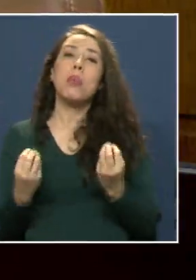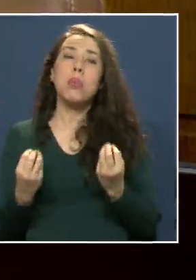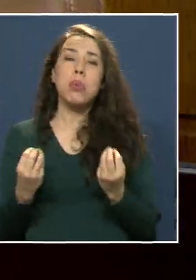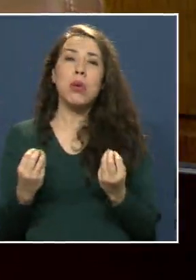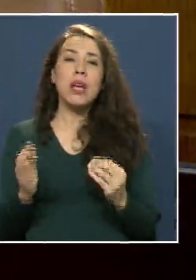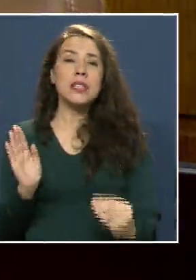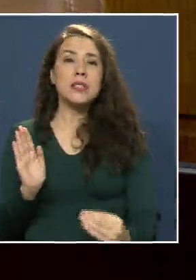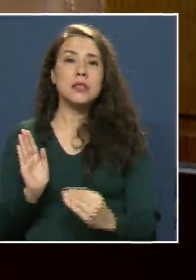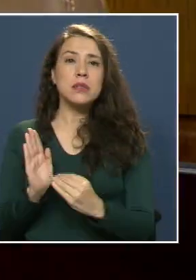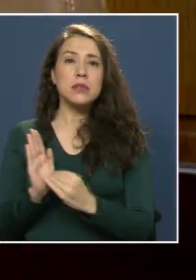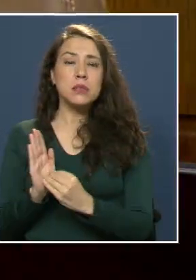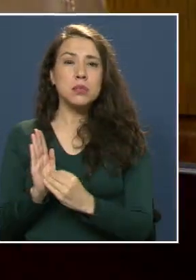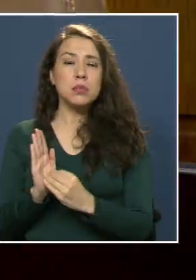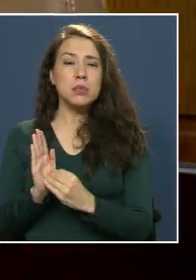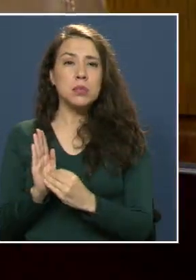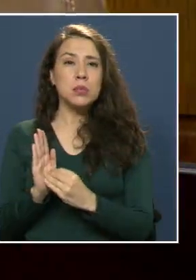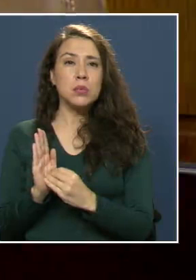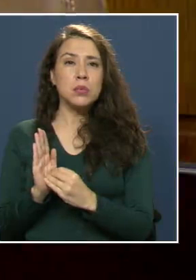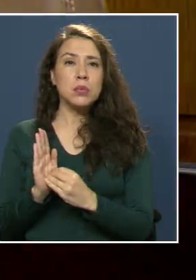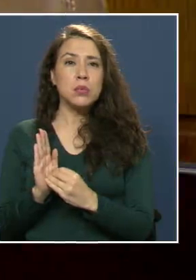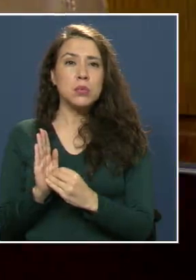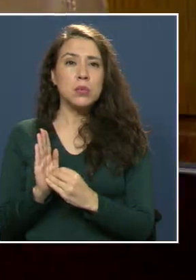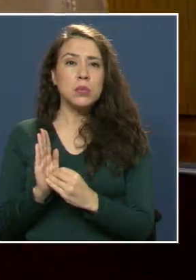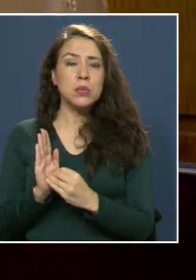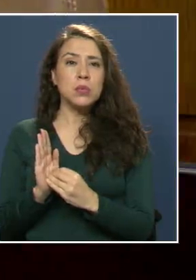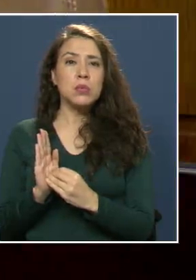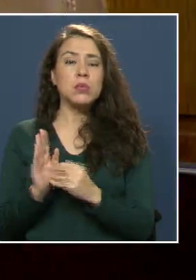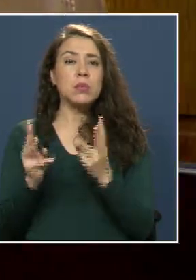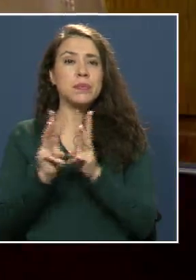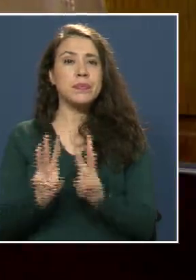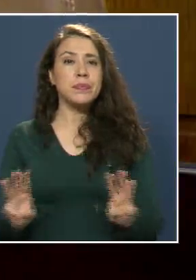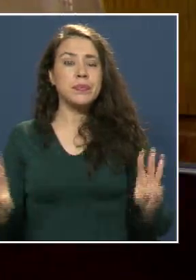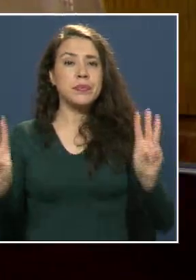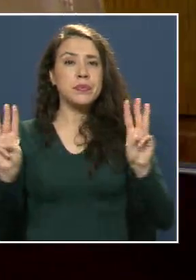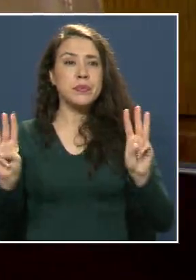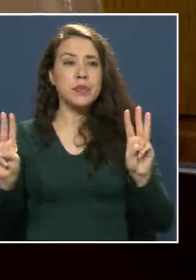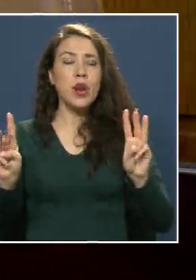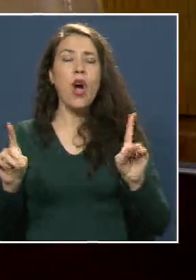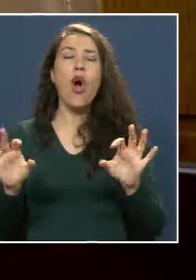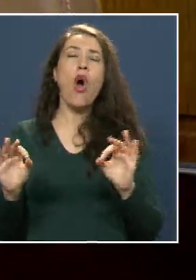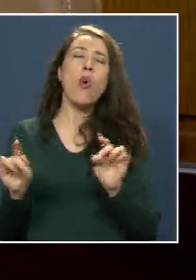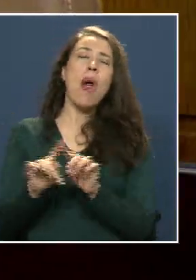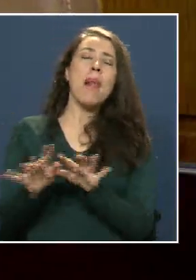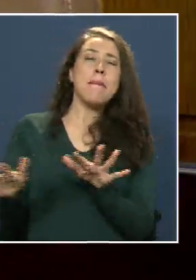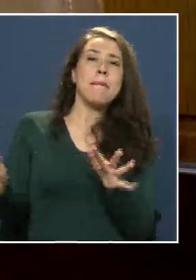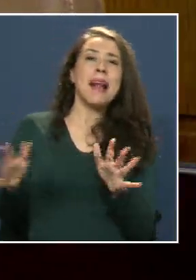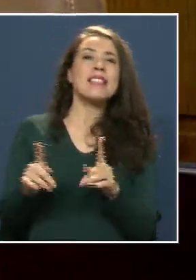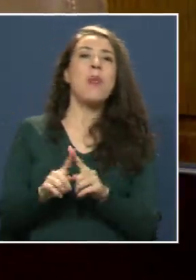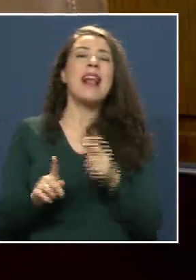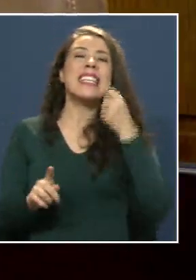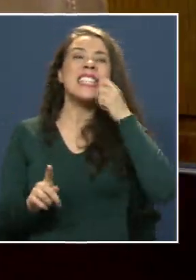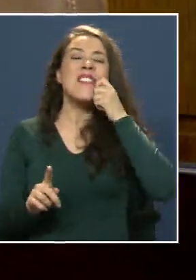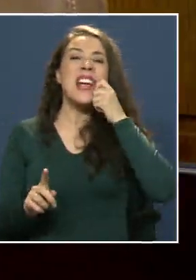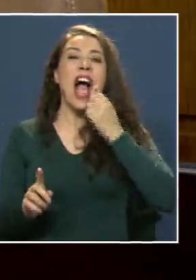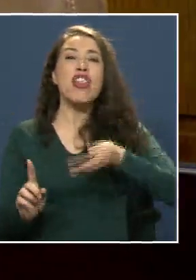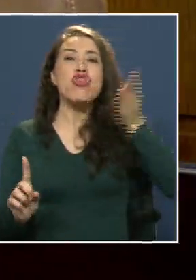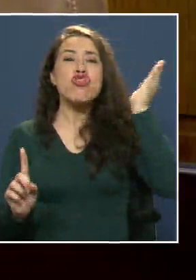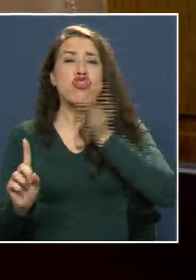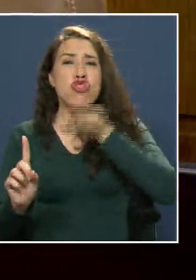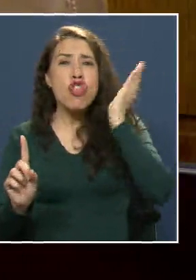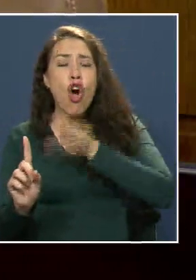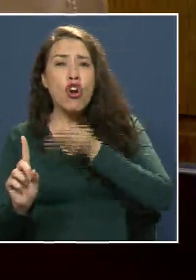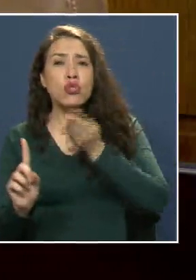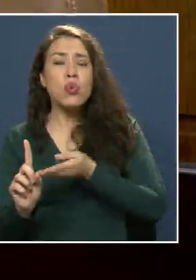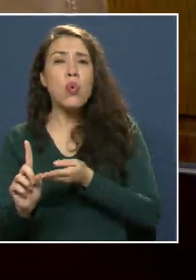sido calificado incluso por las Naciones Unidas equiparado a la tortura,